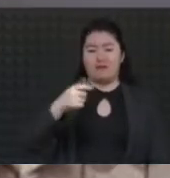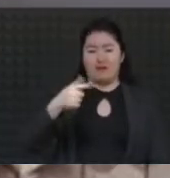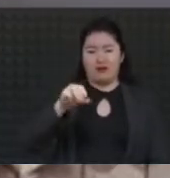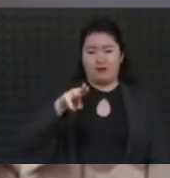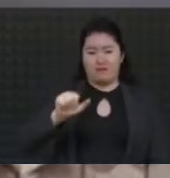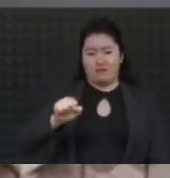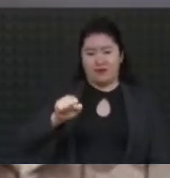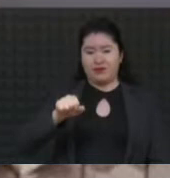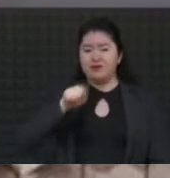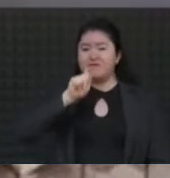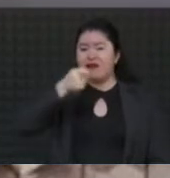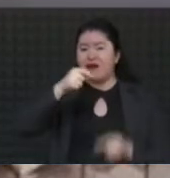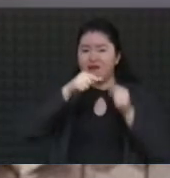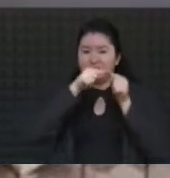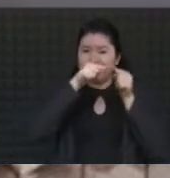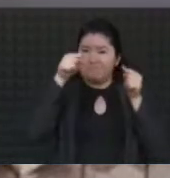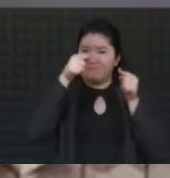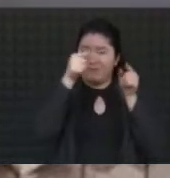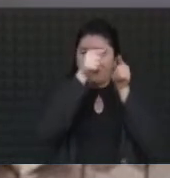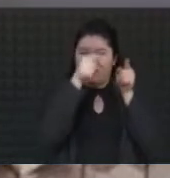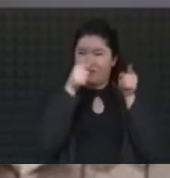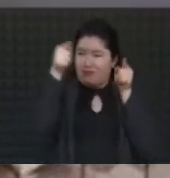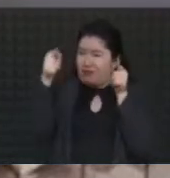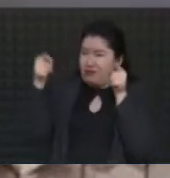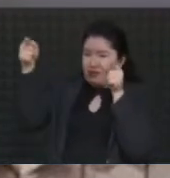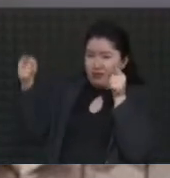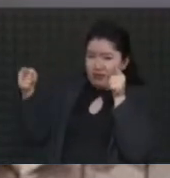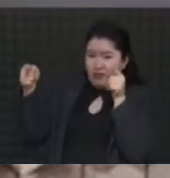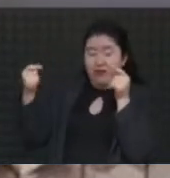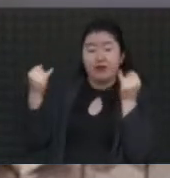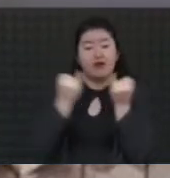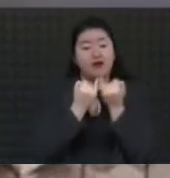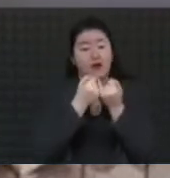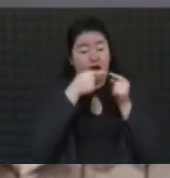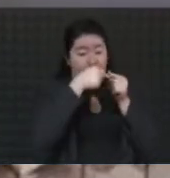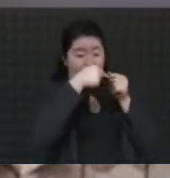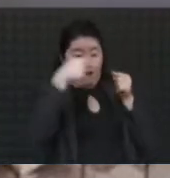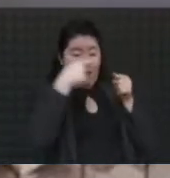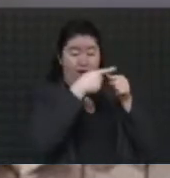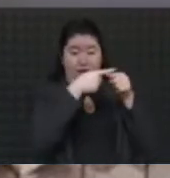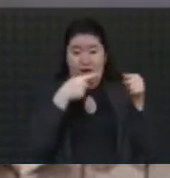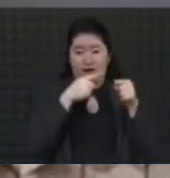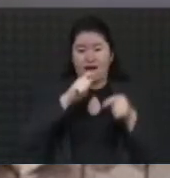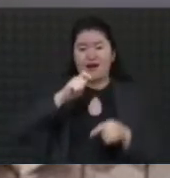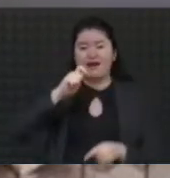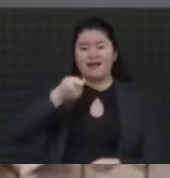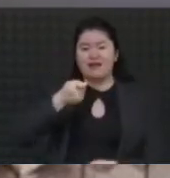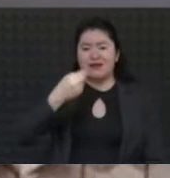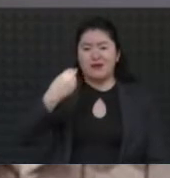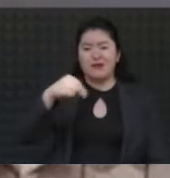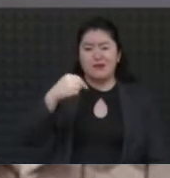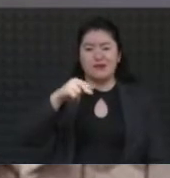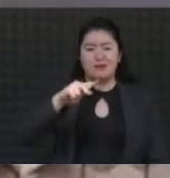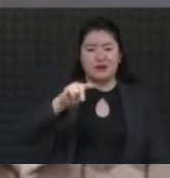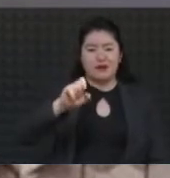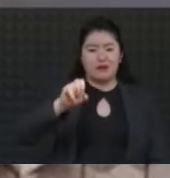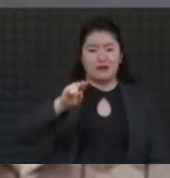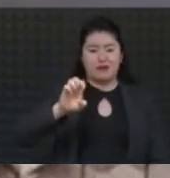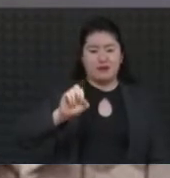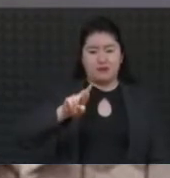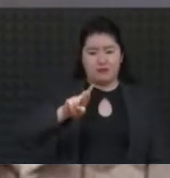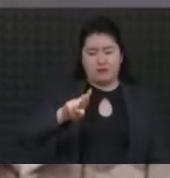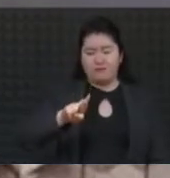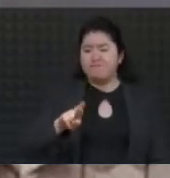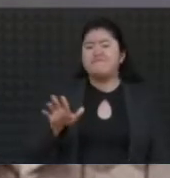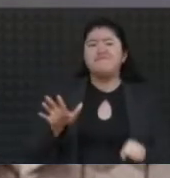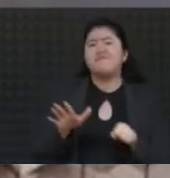y se colocan estos tensores o este reforzamiento con estos diafragmas. ¿Con qué objetivo? Con la